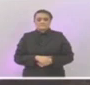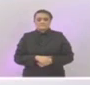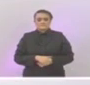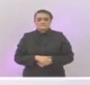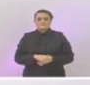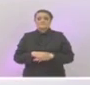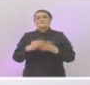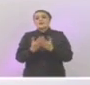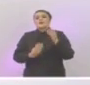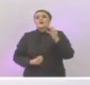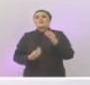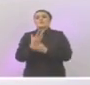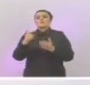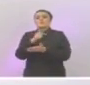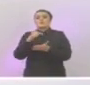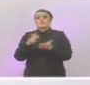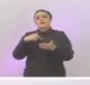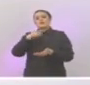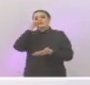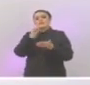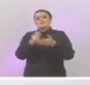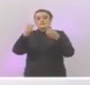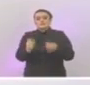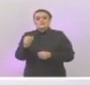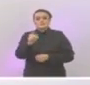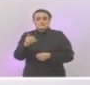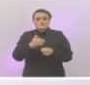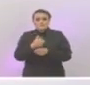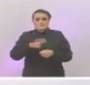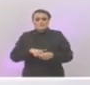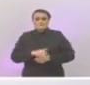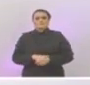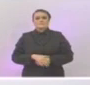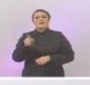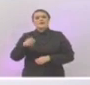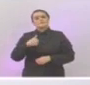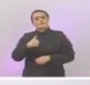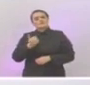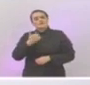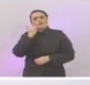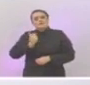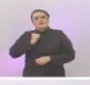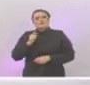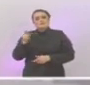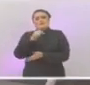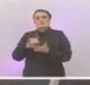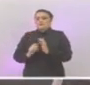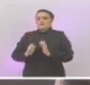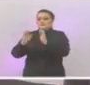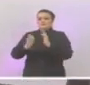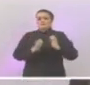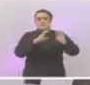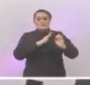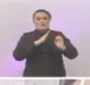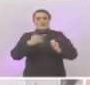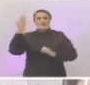Y la nueva sede de la Secretaría de Seguridad Pública Estatal. Y aprovecharemos las instalaciones existentes de